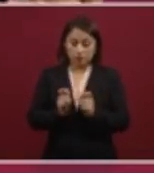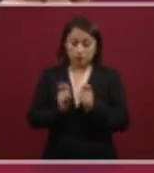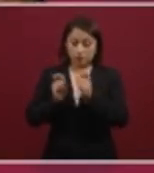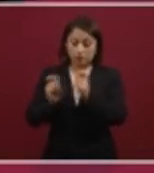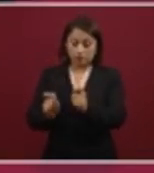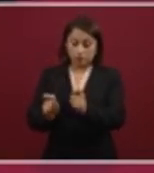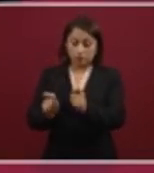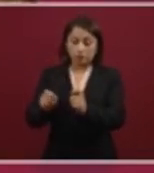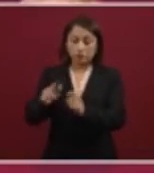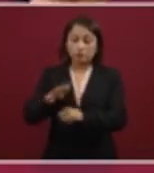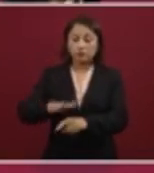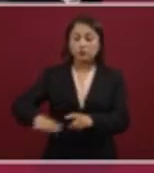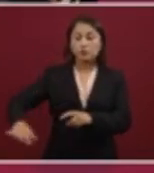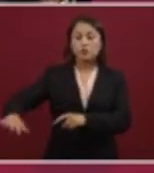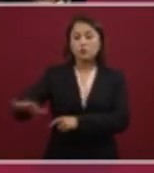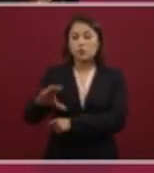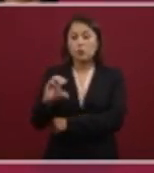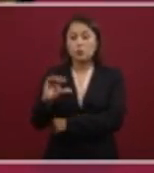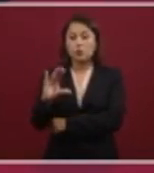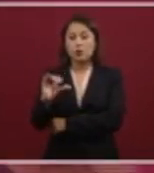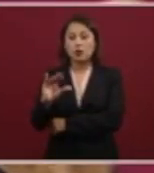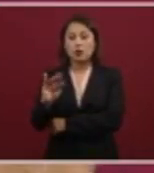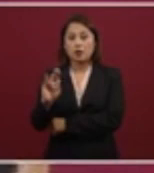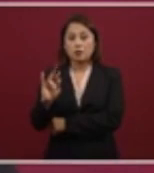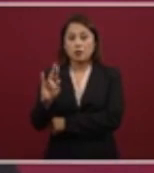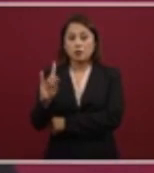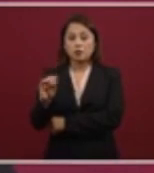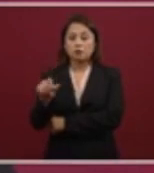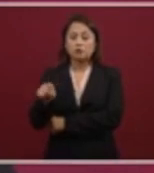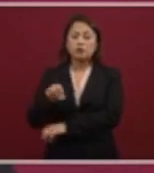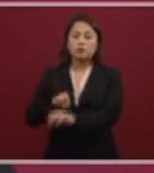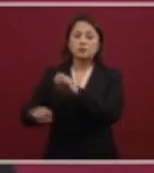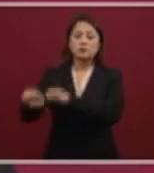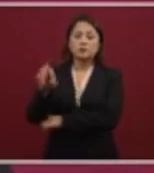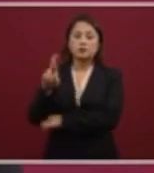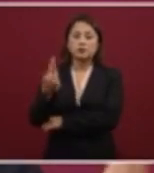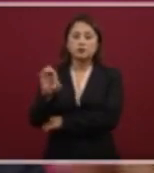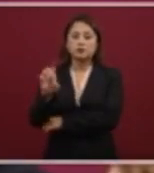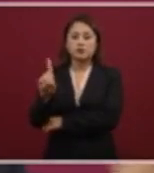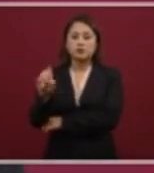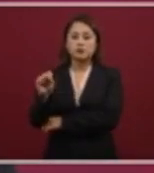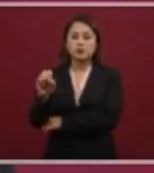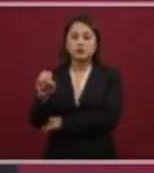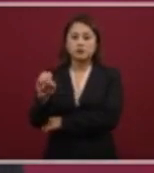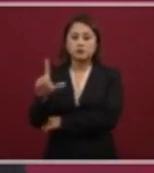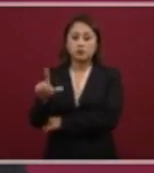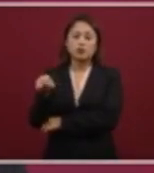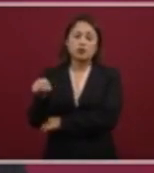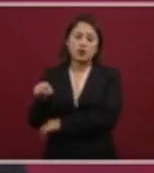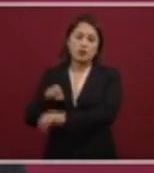en la cuenca de Burgos a Repsol, una empresa española.